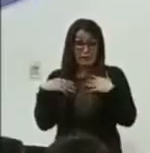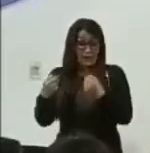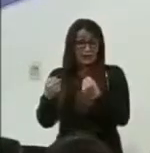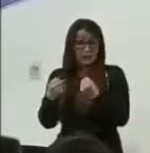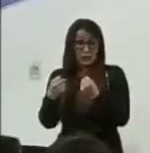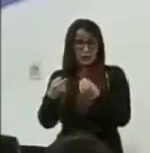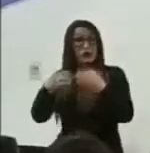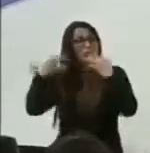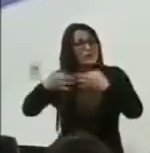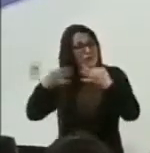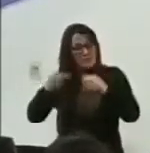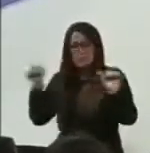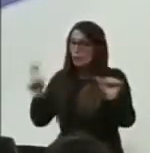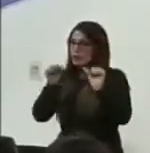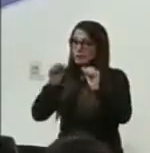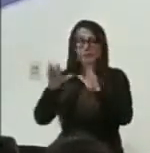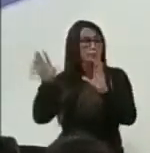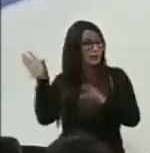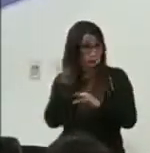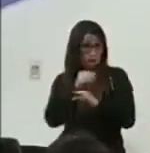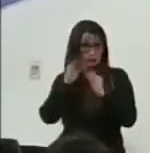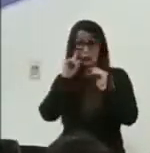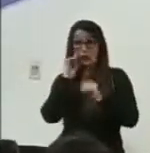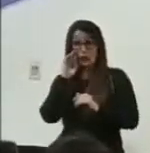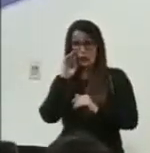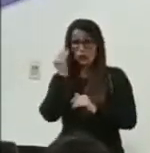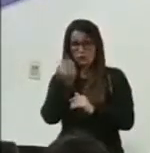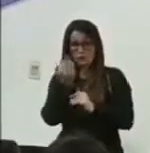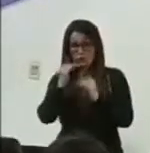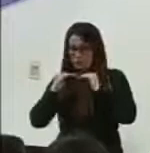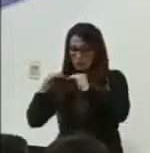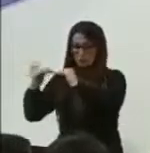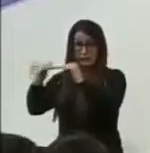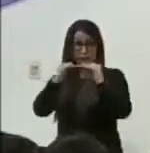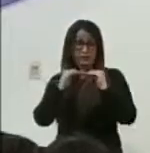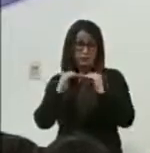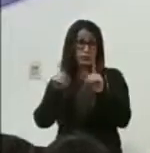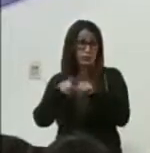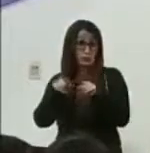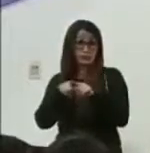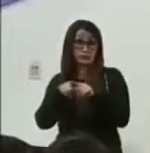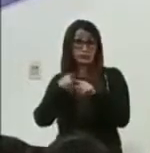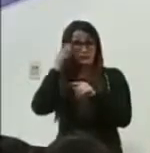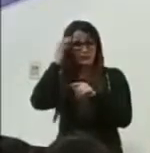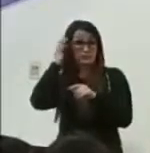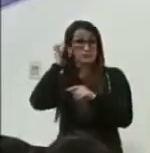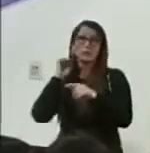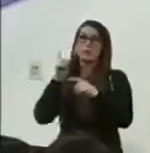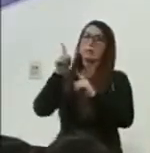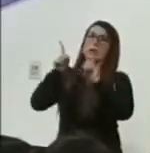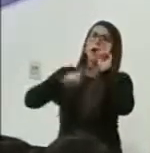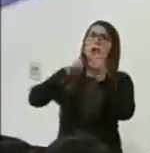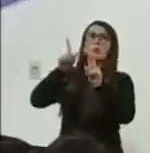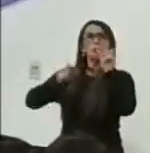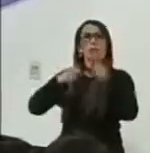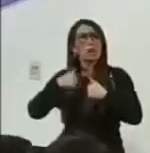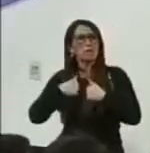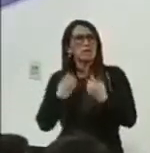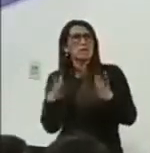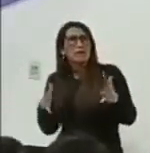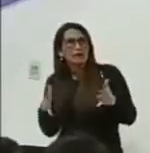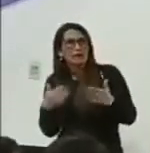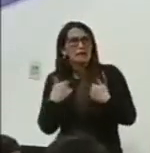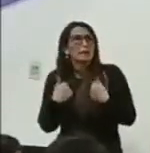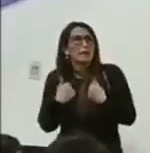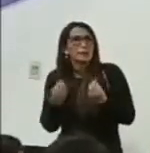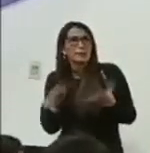la tenemos que hacer con el conocimiento. Parejo. para que nadie pueda decir, ¿y a mí qué? ¿Y a mí qué me